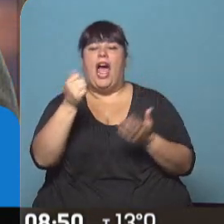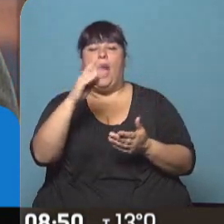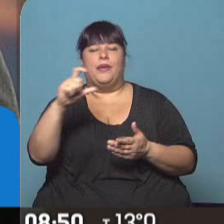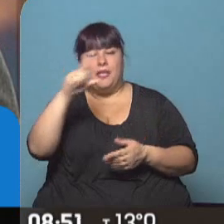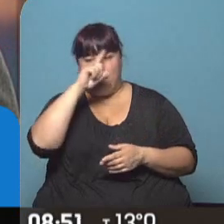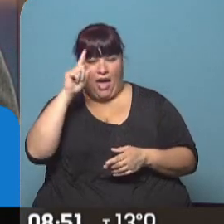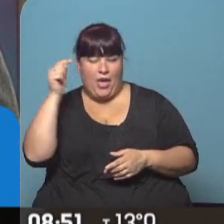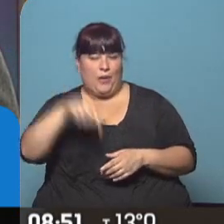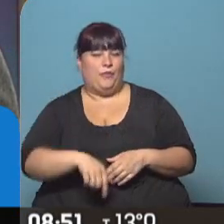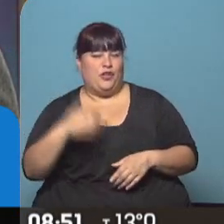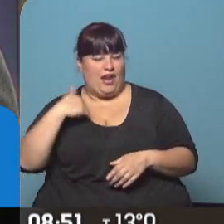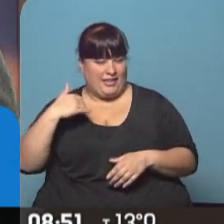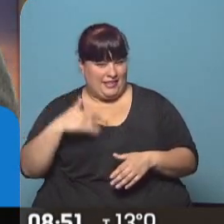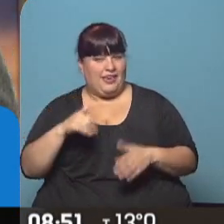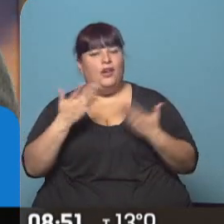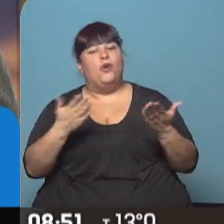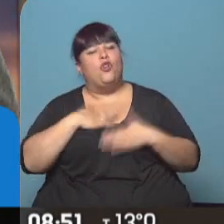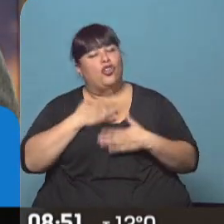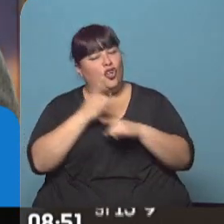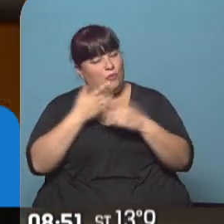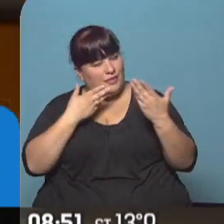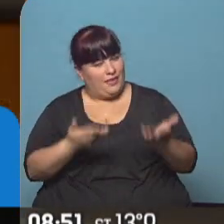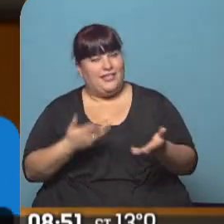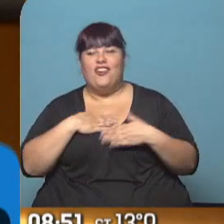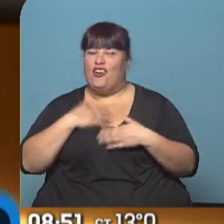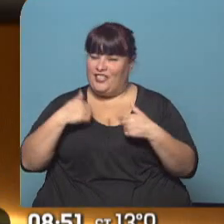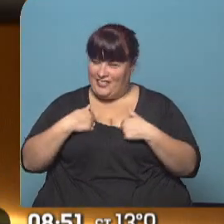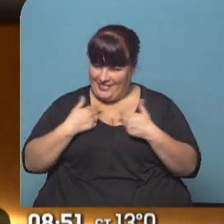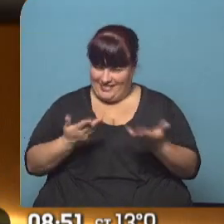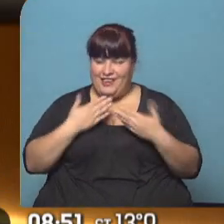Madrid, aquí en la República Argentina. Carmen, un gusto como siempre. El placer es mío. Ha sido más que clara.